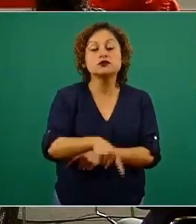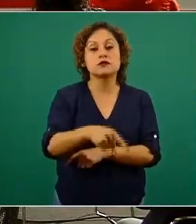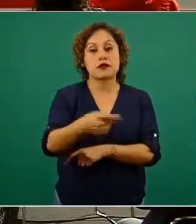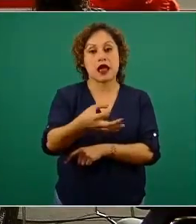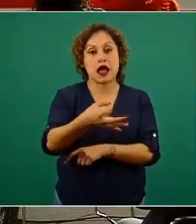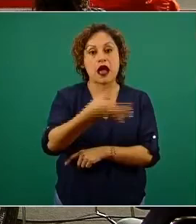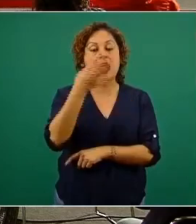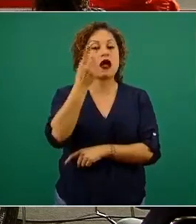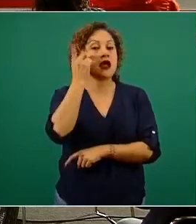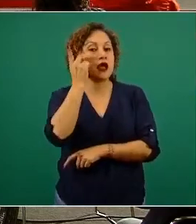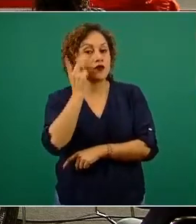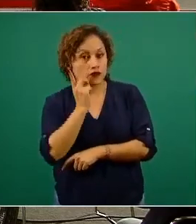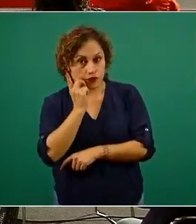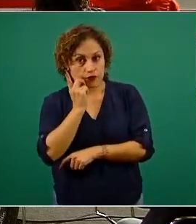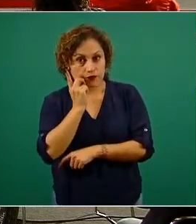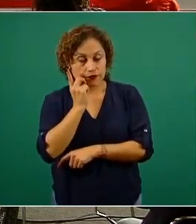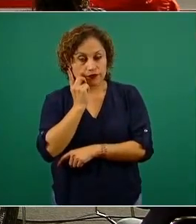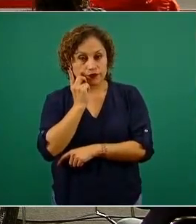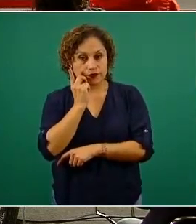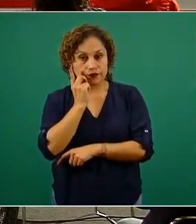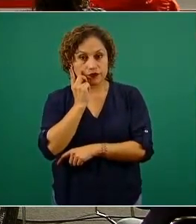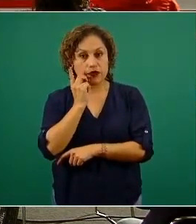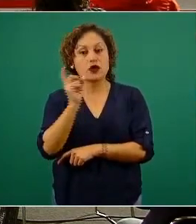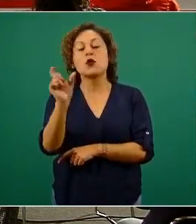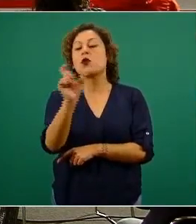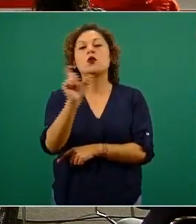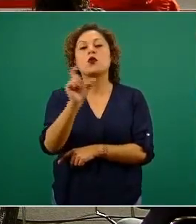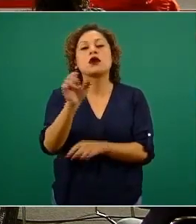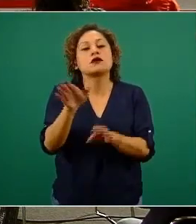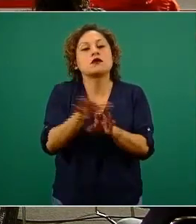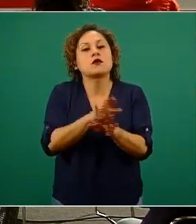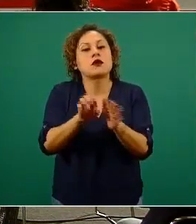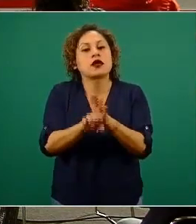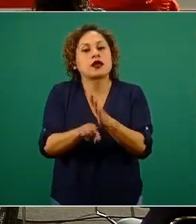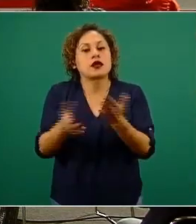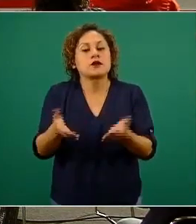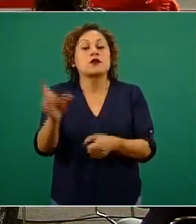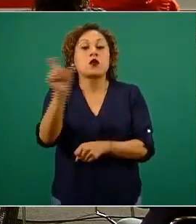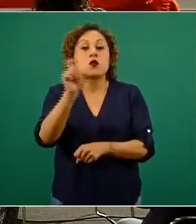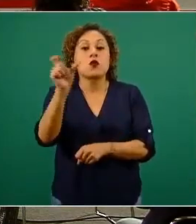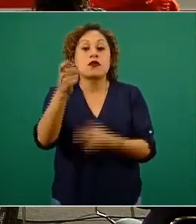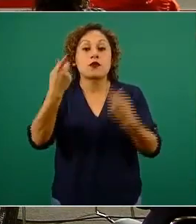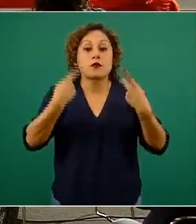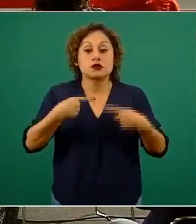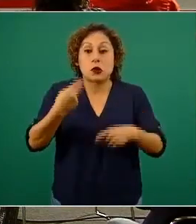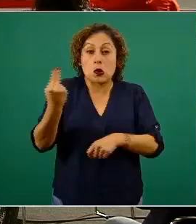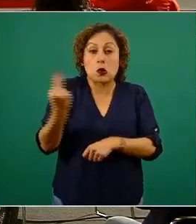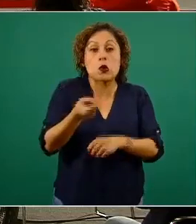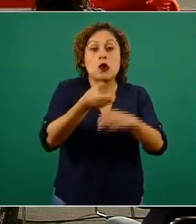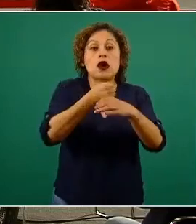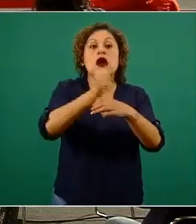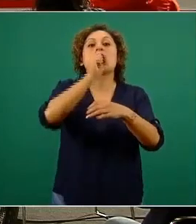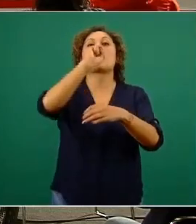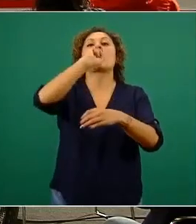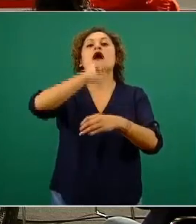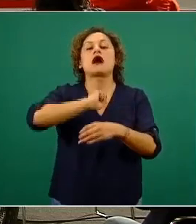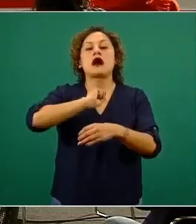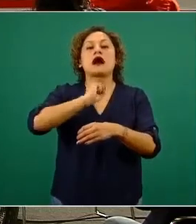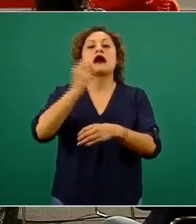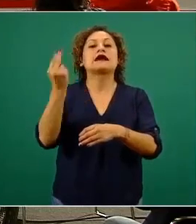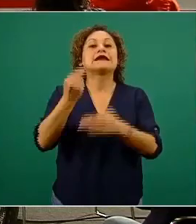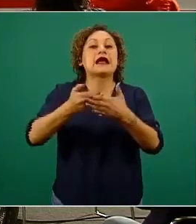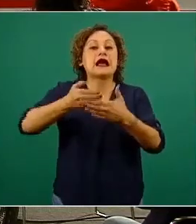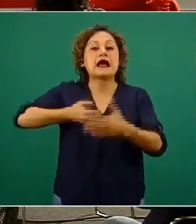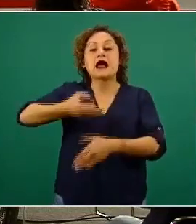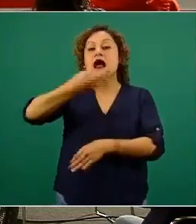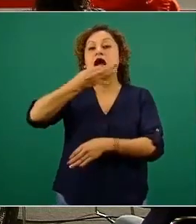para sedarlas durante el periodo en que están intubadas. Algunos son relajantes musculares, algunos son